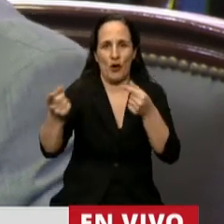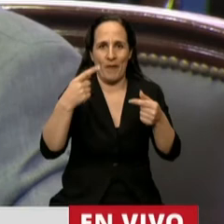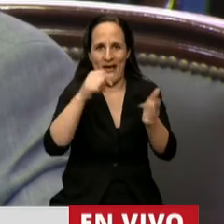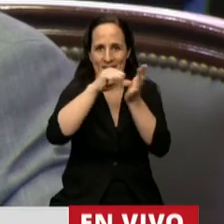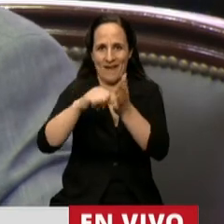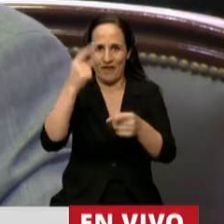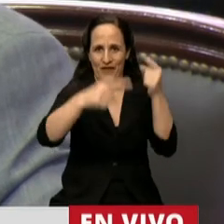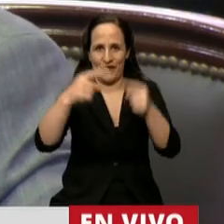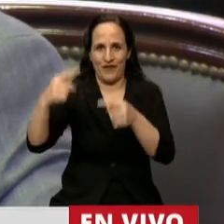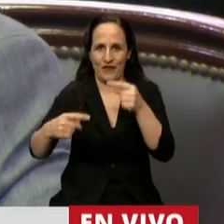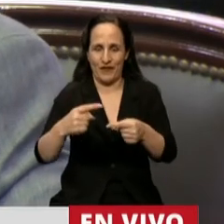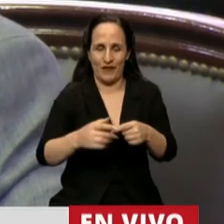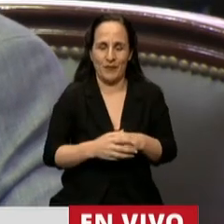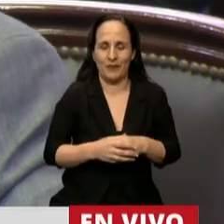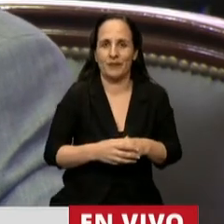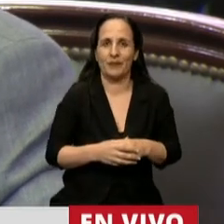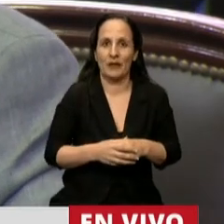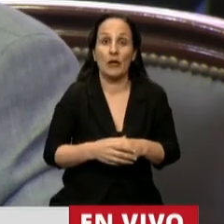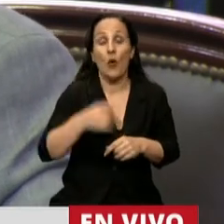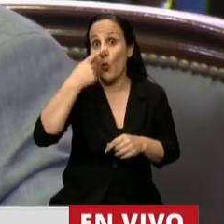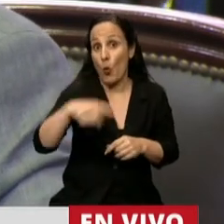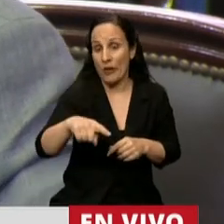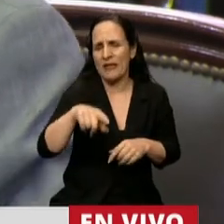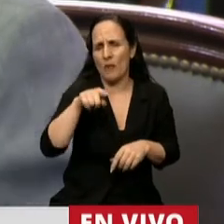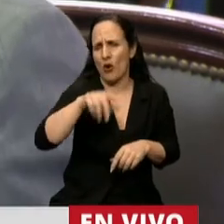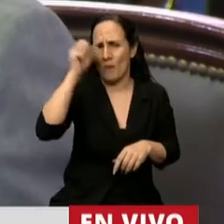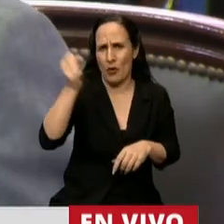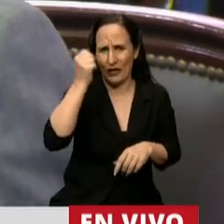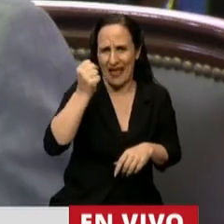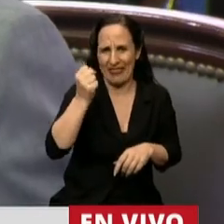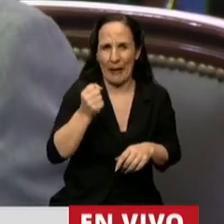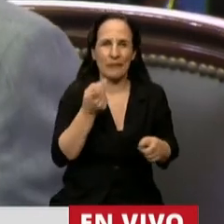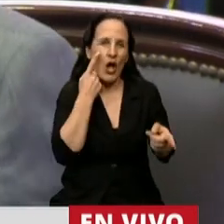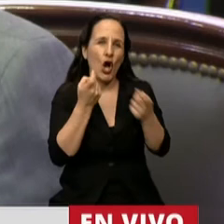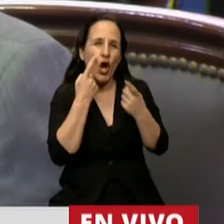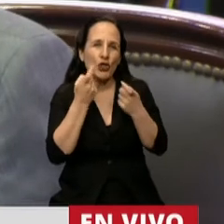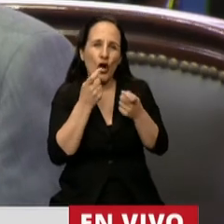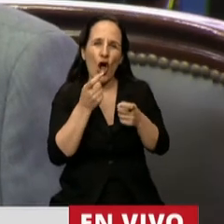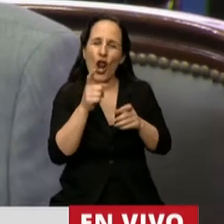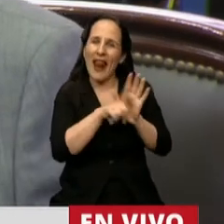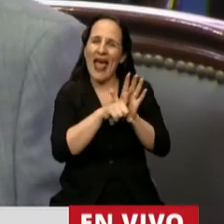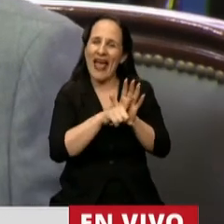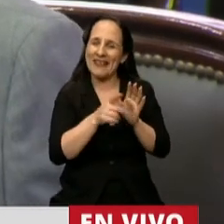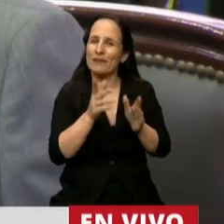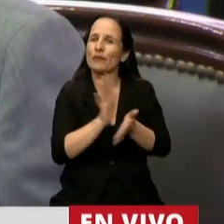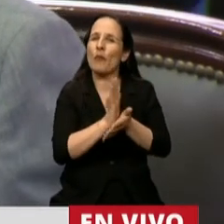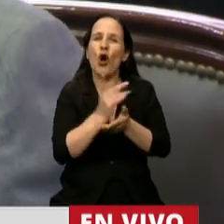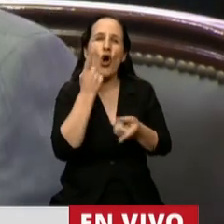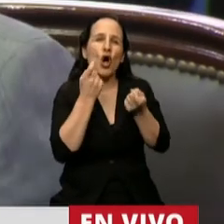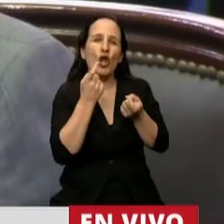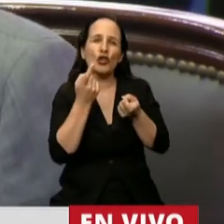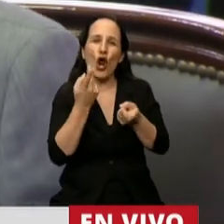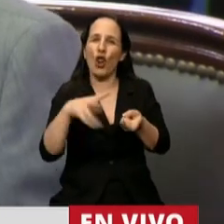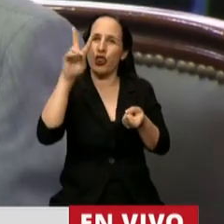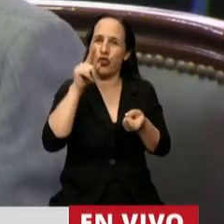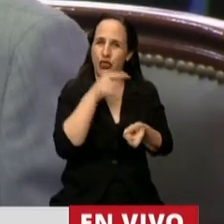Por último, creo que es muy importante que este doble control que se ha puesto en esta ley, que tiene que ver con el control previo del